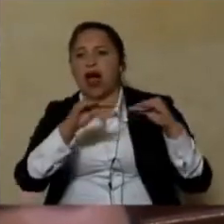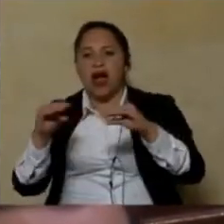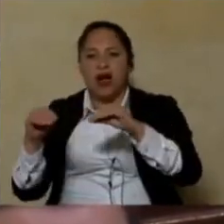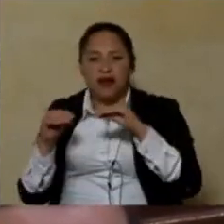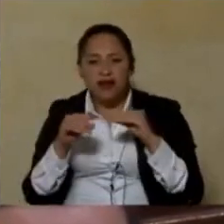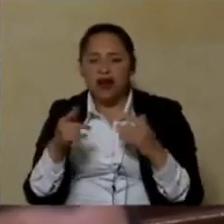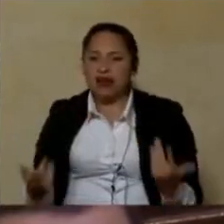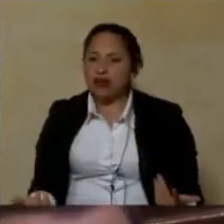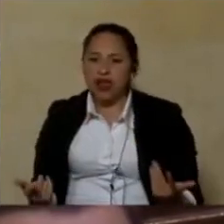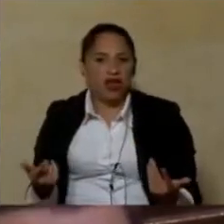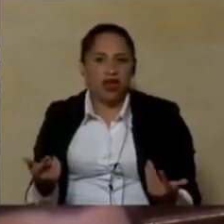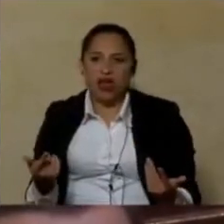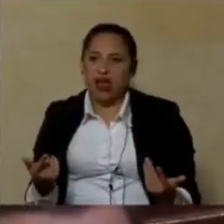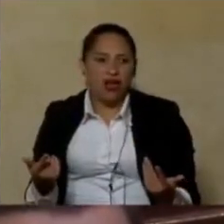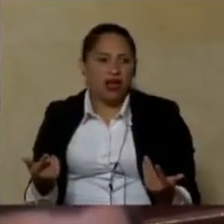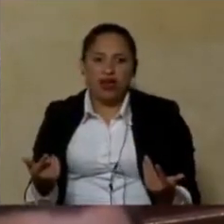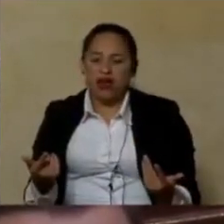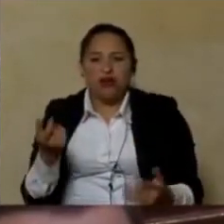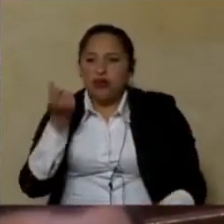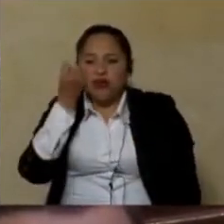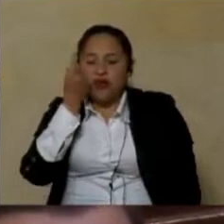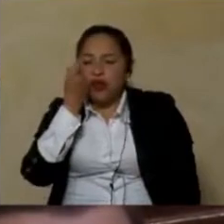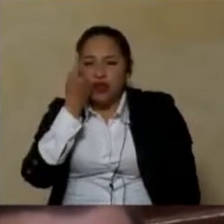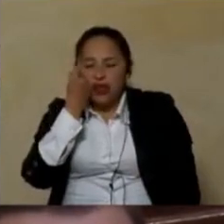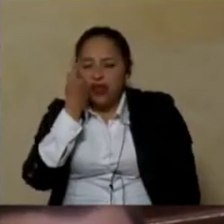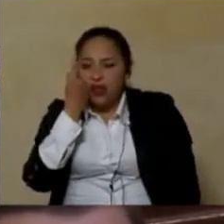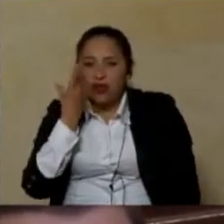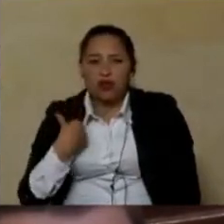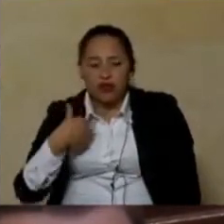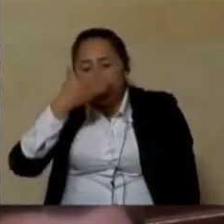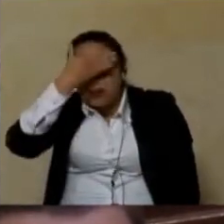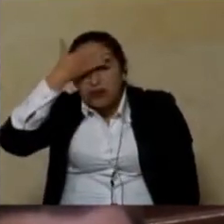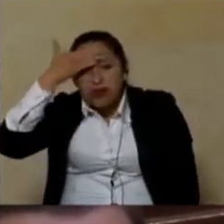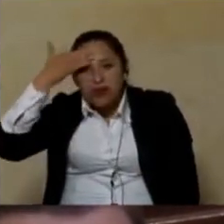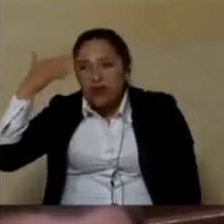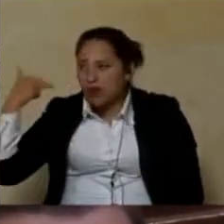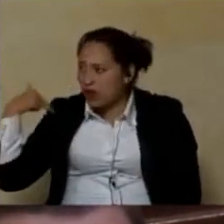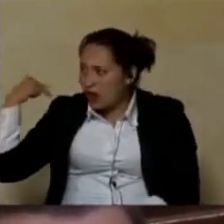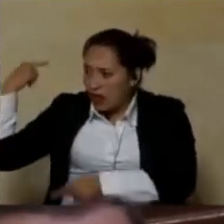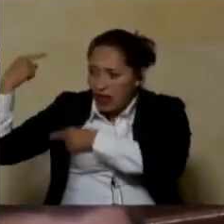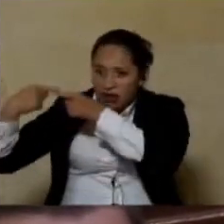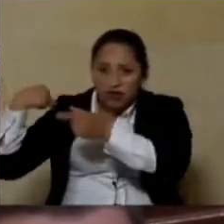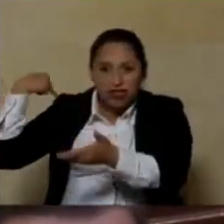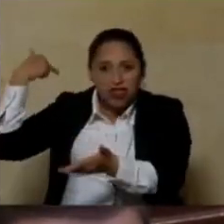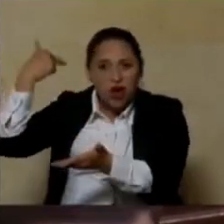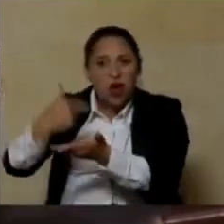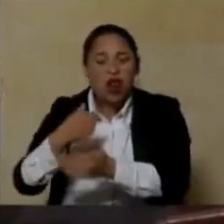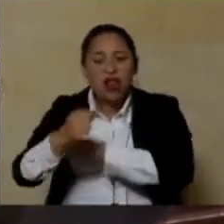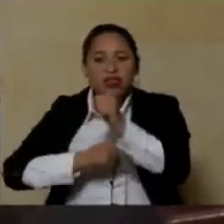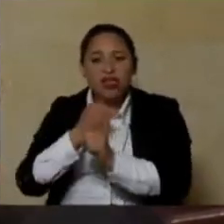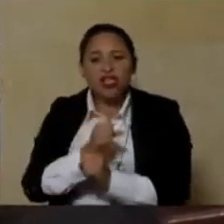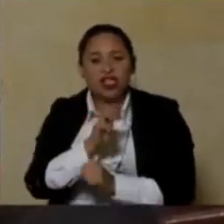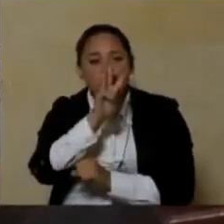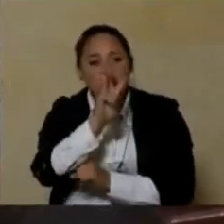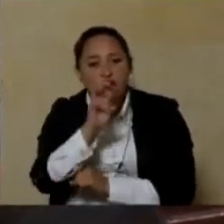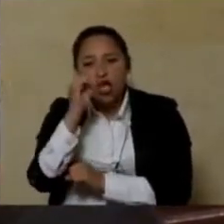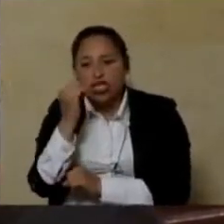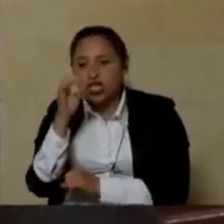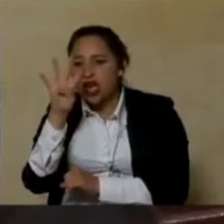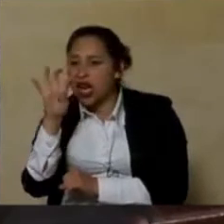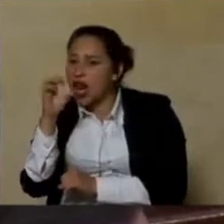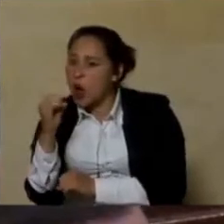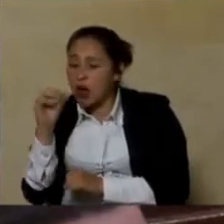eso. Yo no sé en qué momento se nos olvidó la historia de los años 80 y los 90,